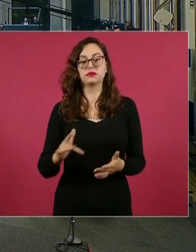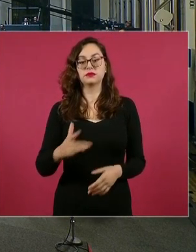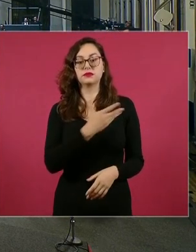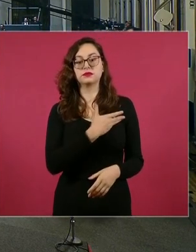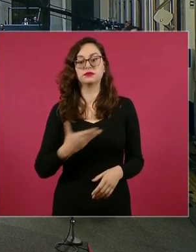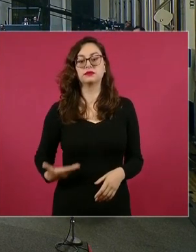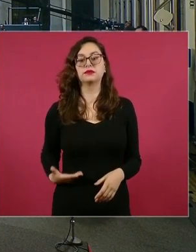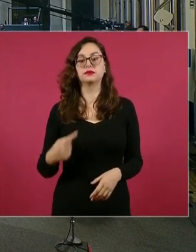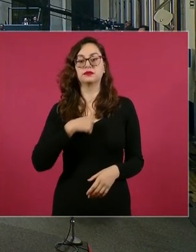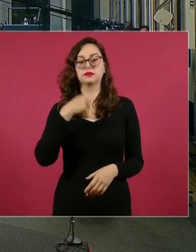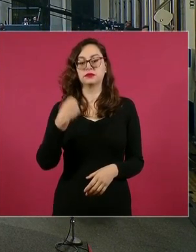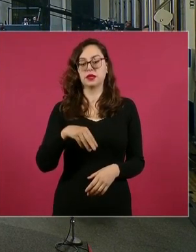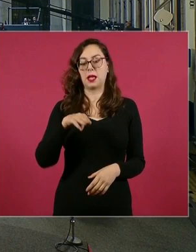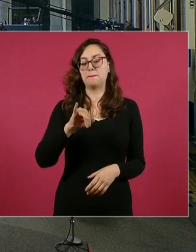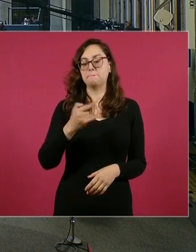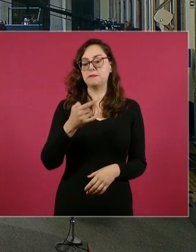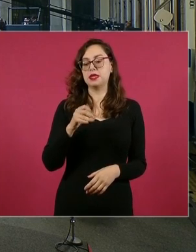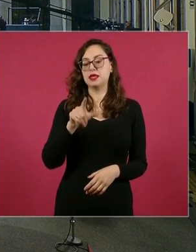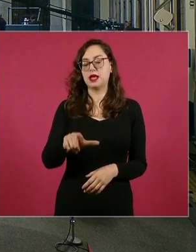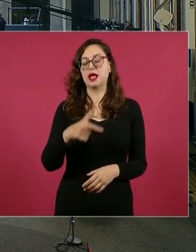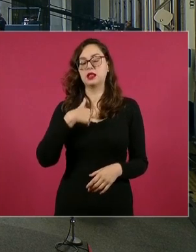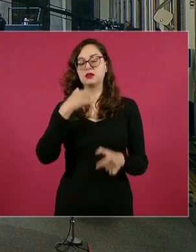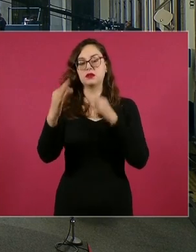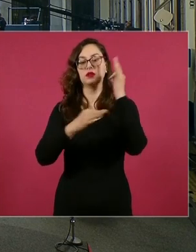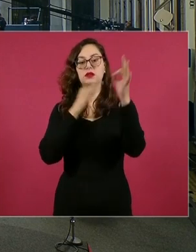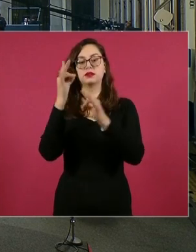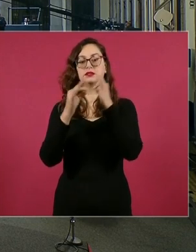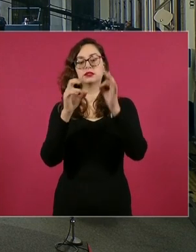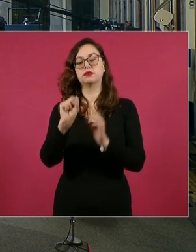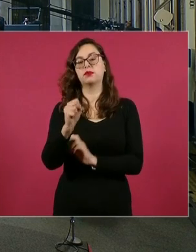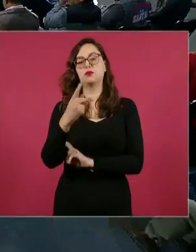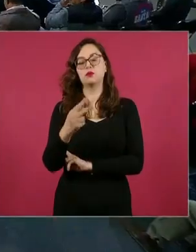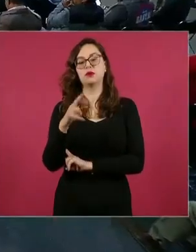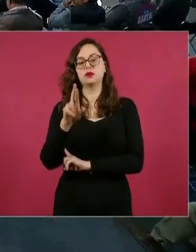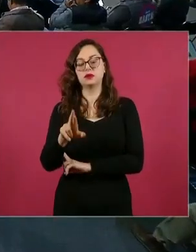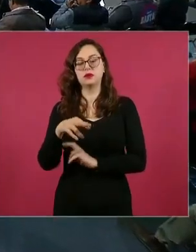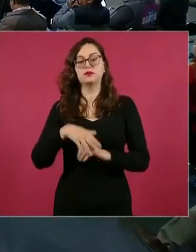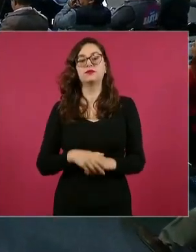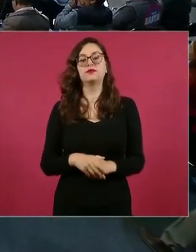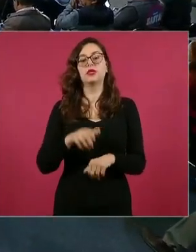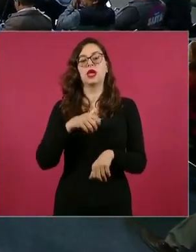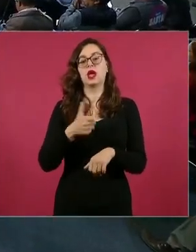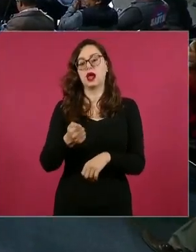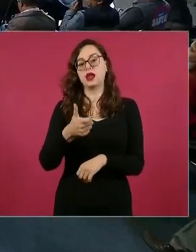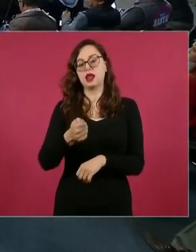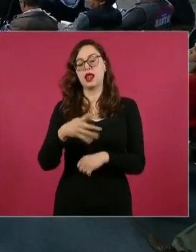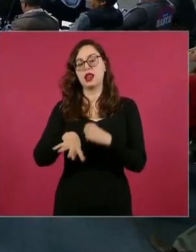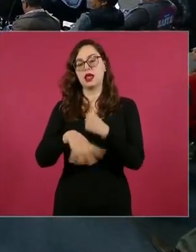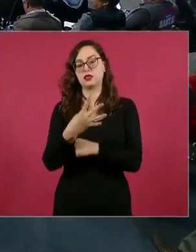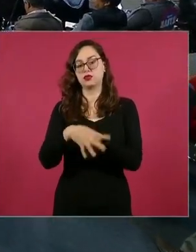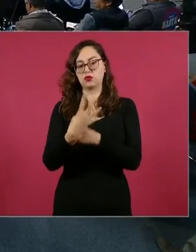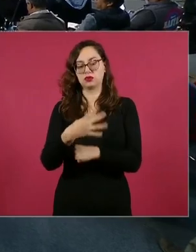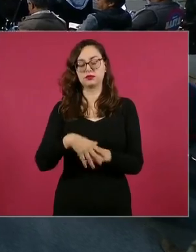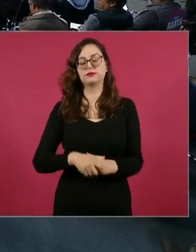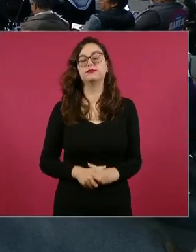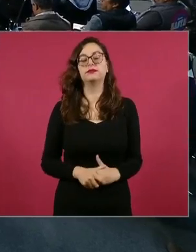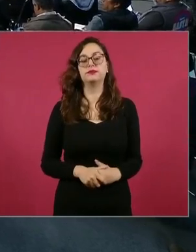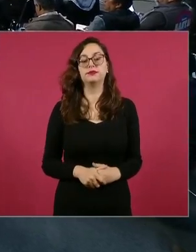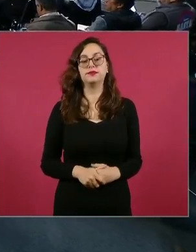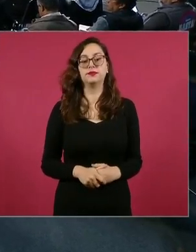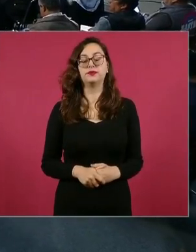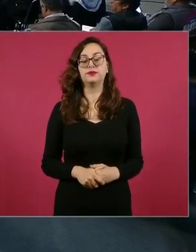presidente Miguel arzate del sistema Público de radiodifusión del estado mexicano Canal 14 y altab radio preguntarle